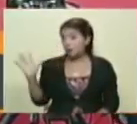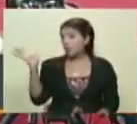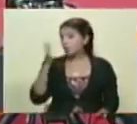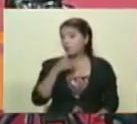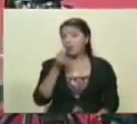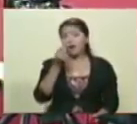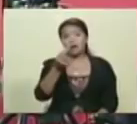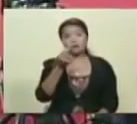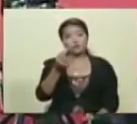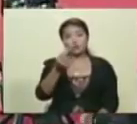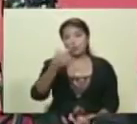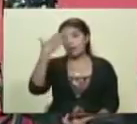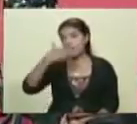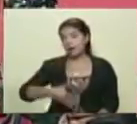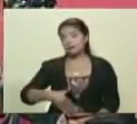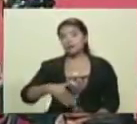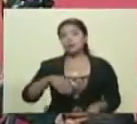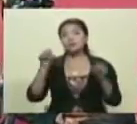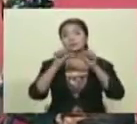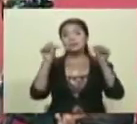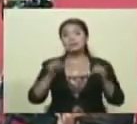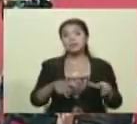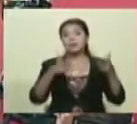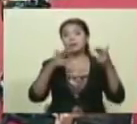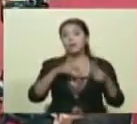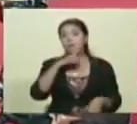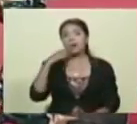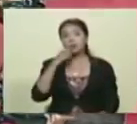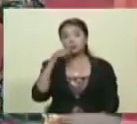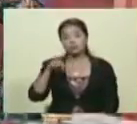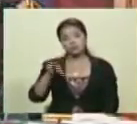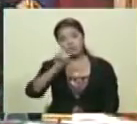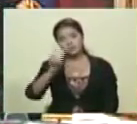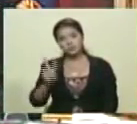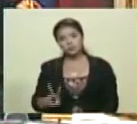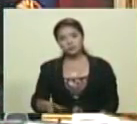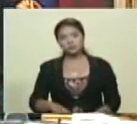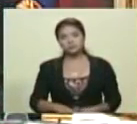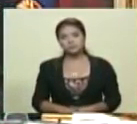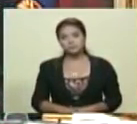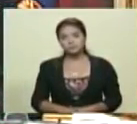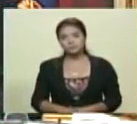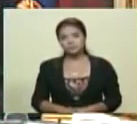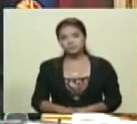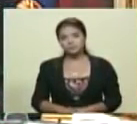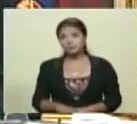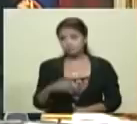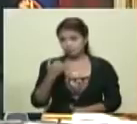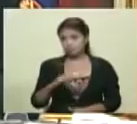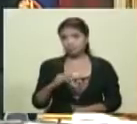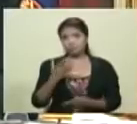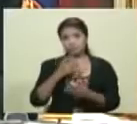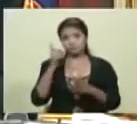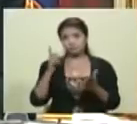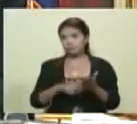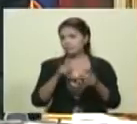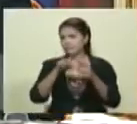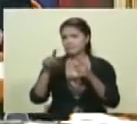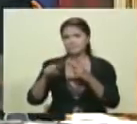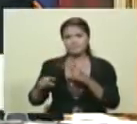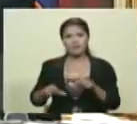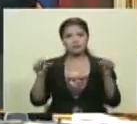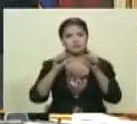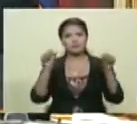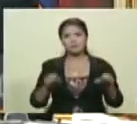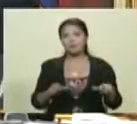ejército de América Latina los sistemas de armas rusos que tiene Venezuela. Ahí los tenemos, los distintos sistemas de